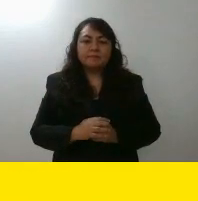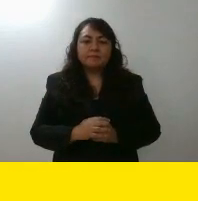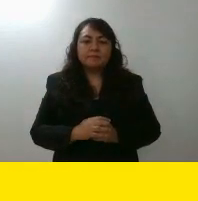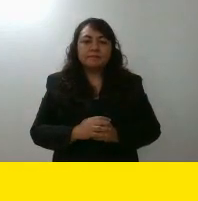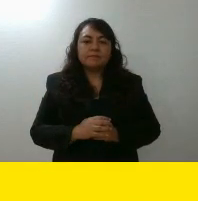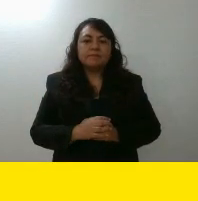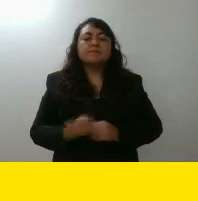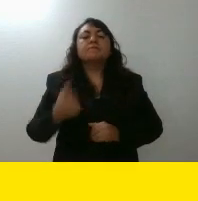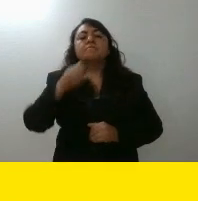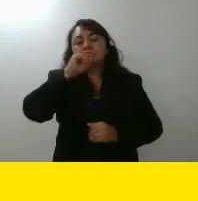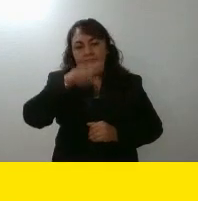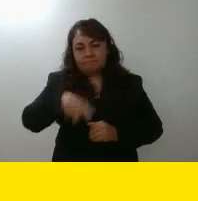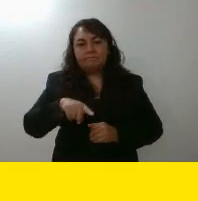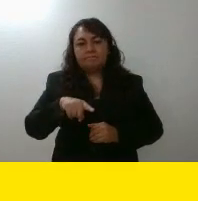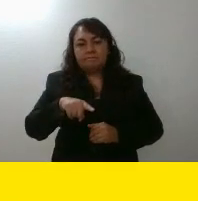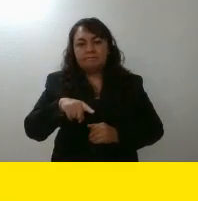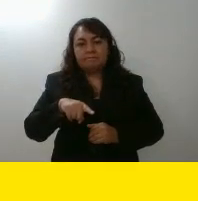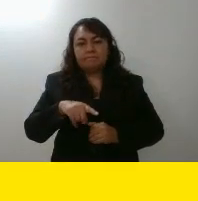Bueno, también,